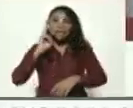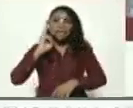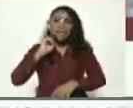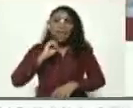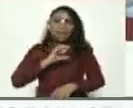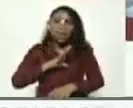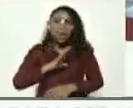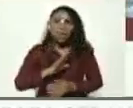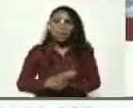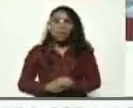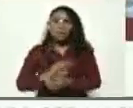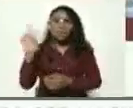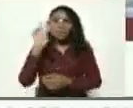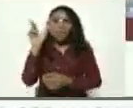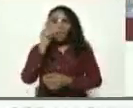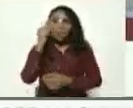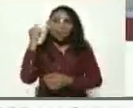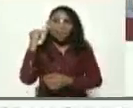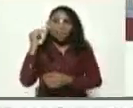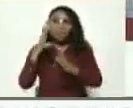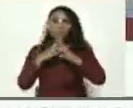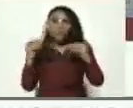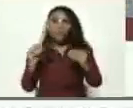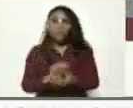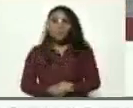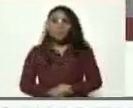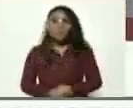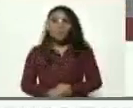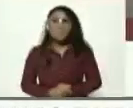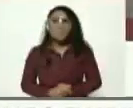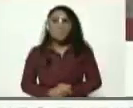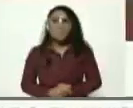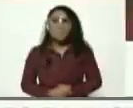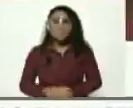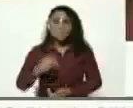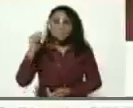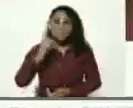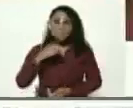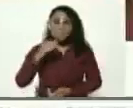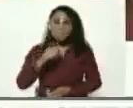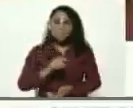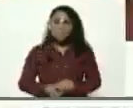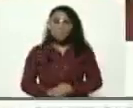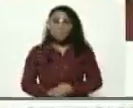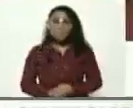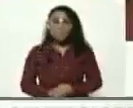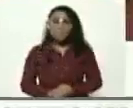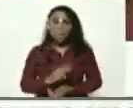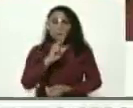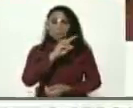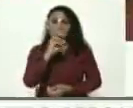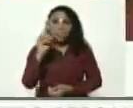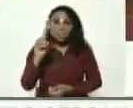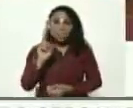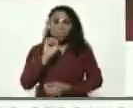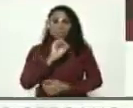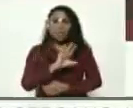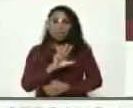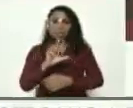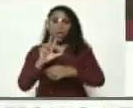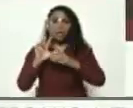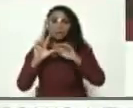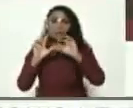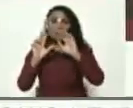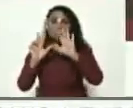historiadores, venezolanos, venezolanas, todas. Hoy, a 238 años